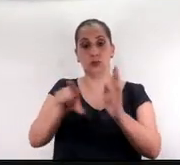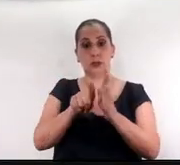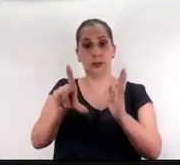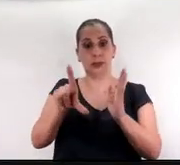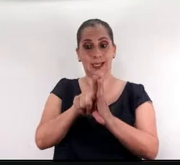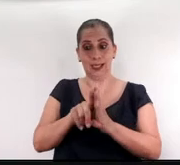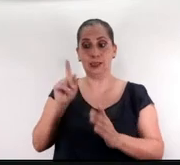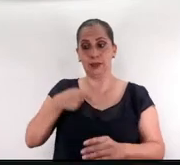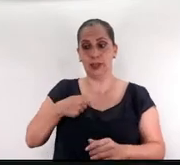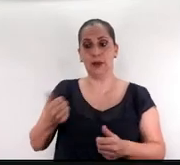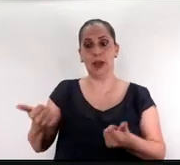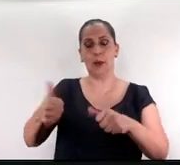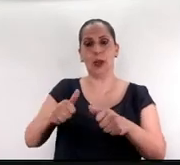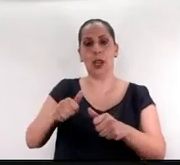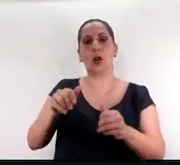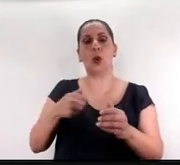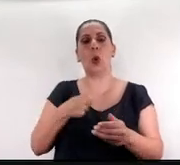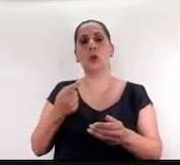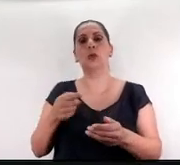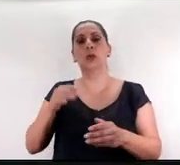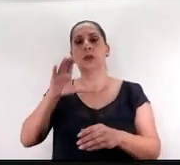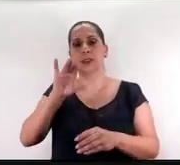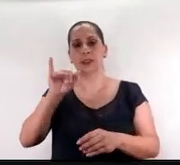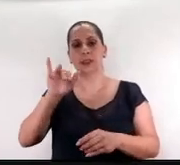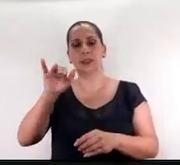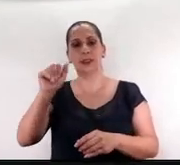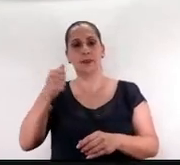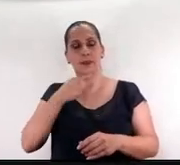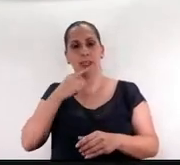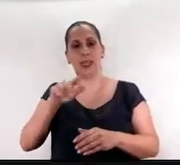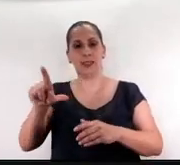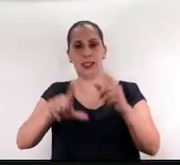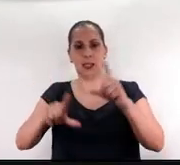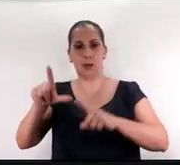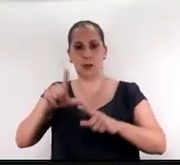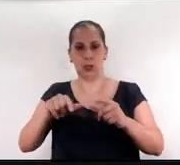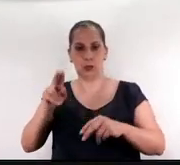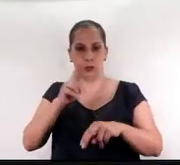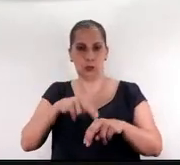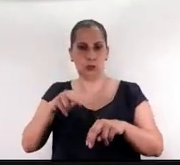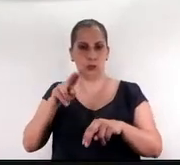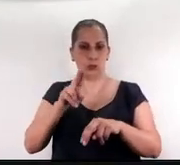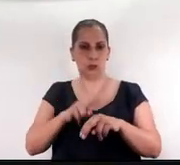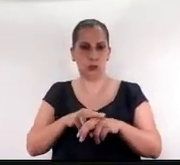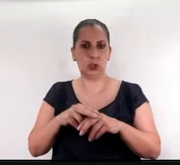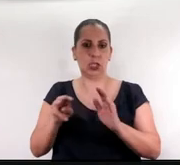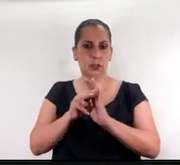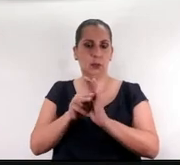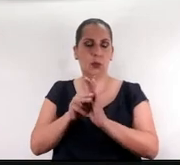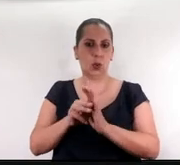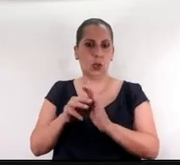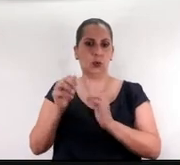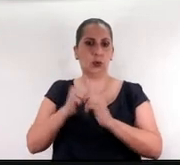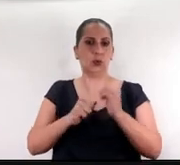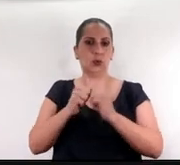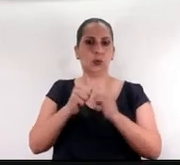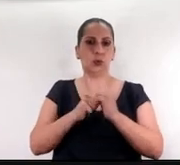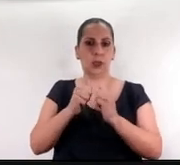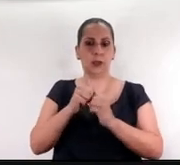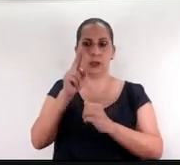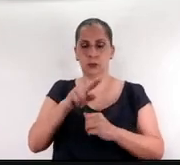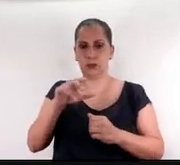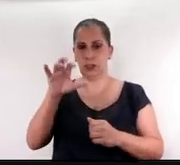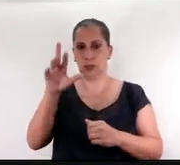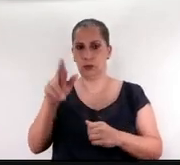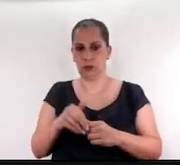con representación del Colegio Federado de Ingenieros y Arquitectos y del Laboratorio Nacional de Materiales y Modelos Estructurales, la ANAME, de la Universidad de